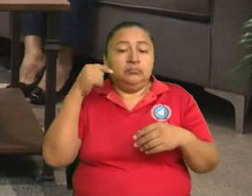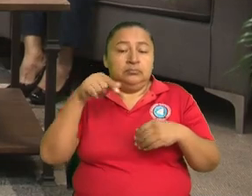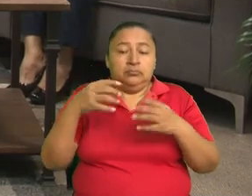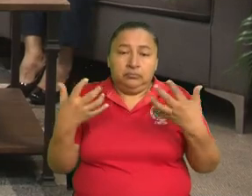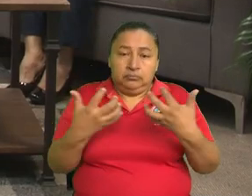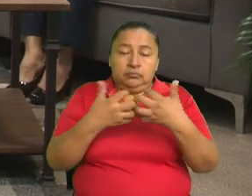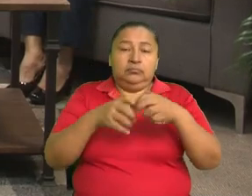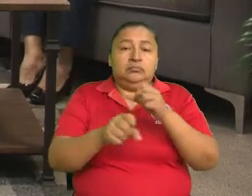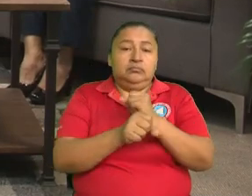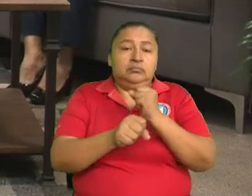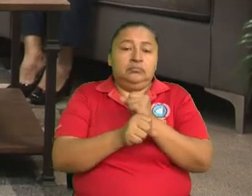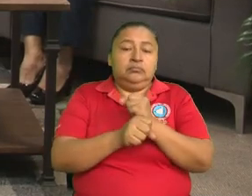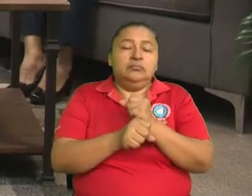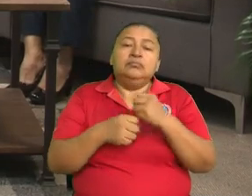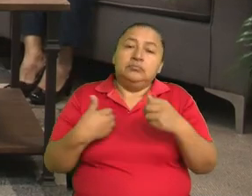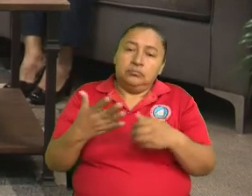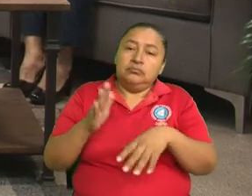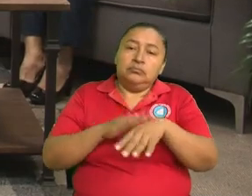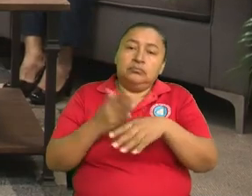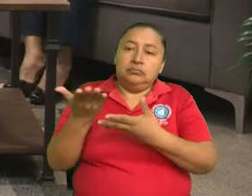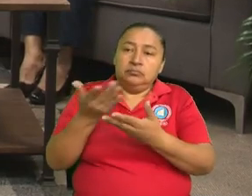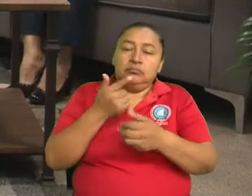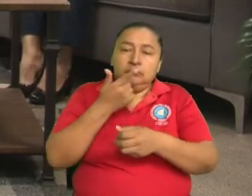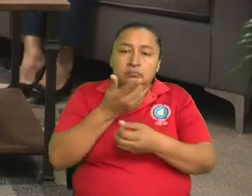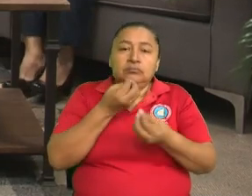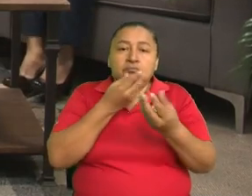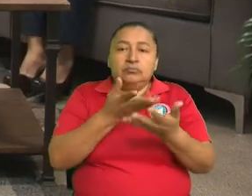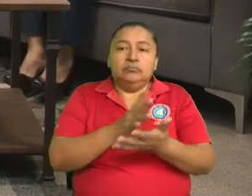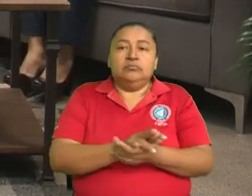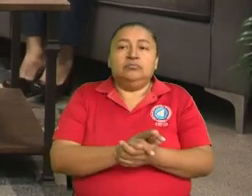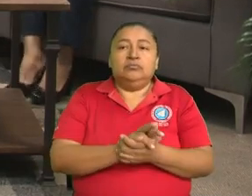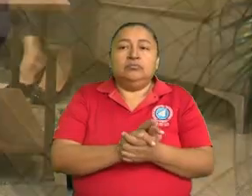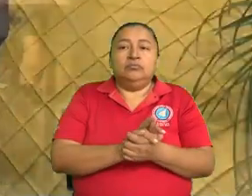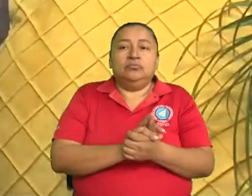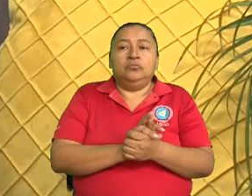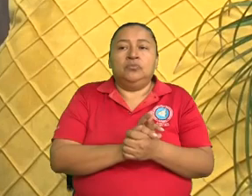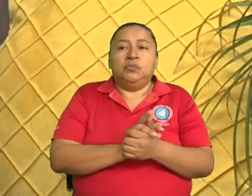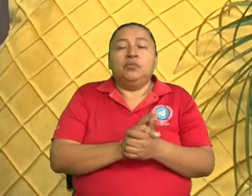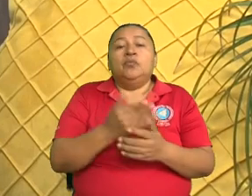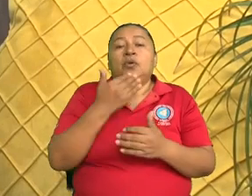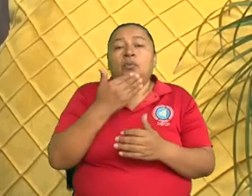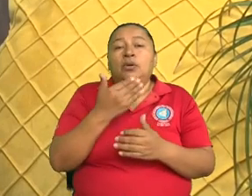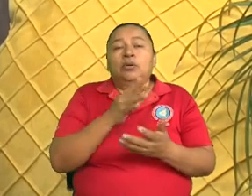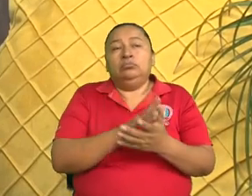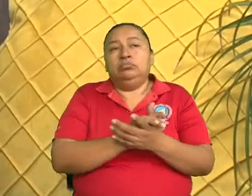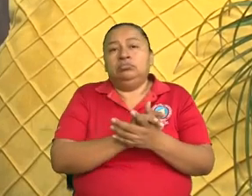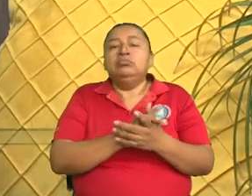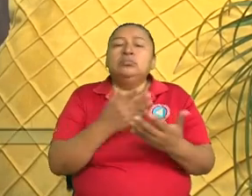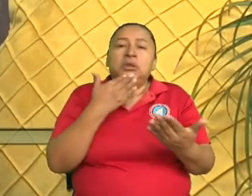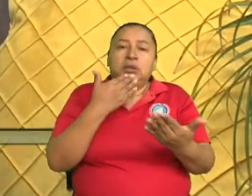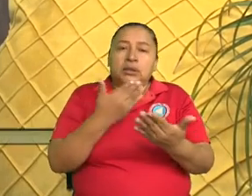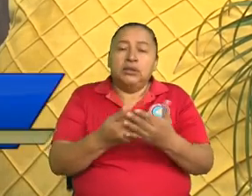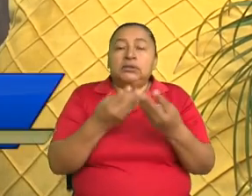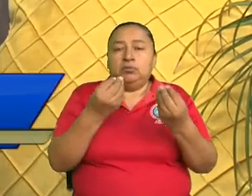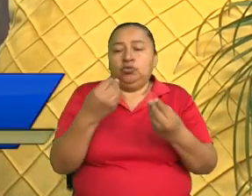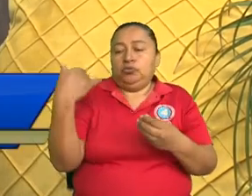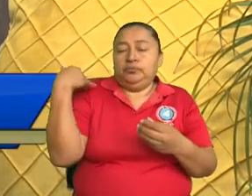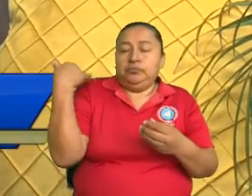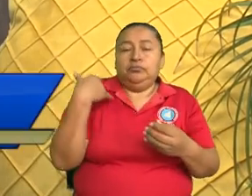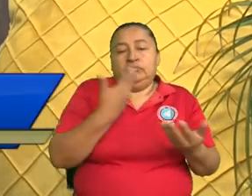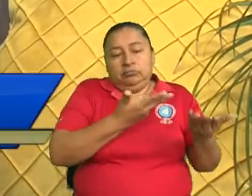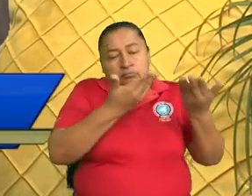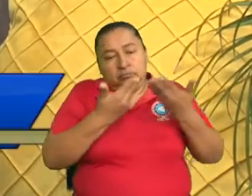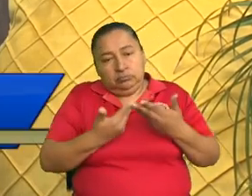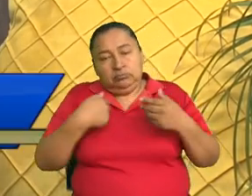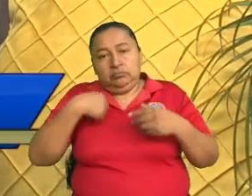articulación. Pues adelante, tiene la cámara del canal parlamentario para bueno, hacer. En principio, agradecerles la invitación que nos han hecho a